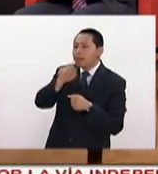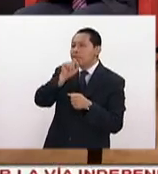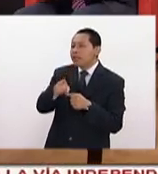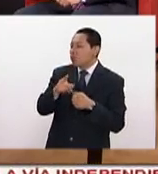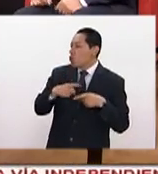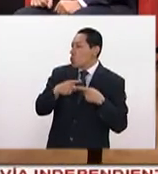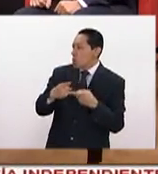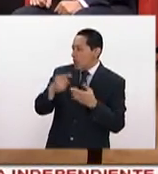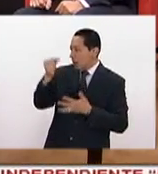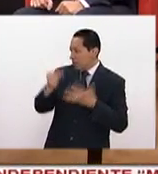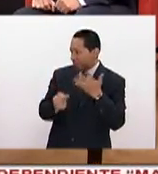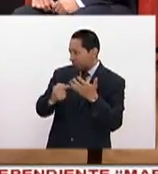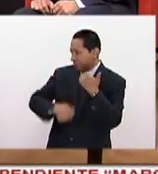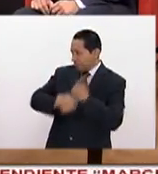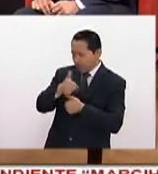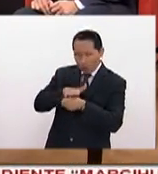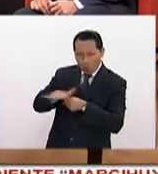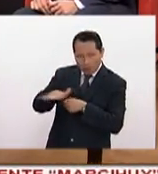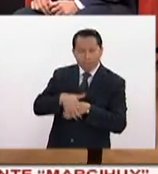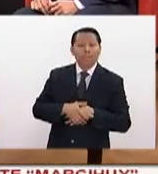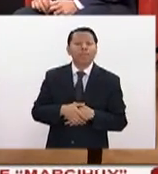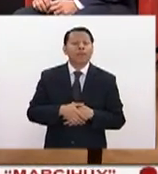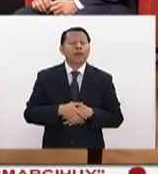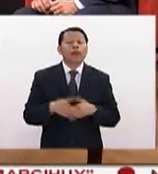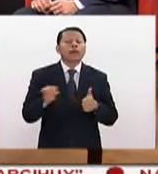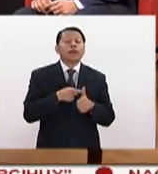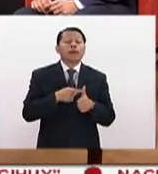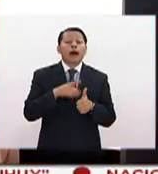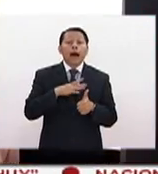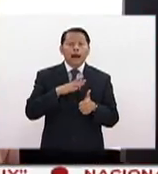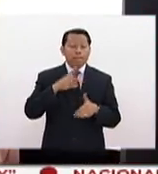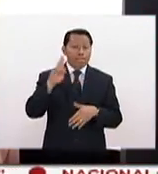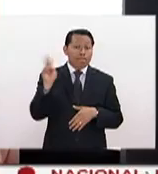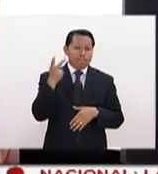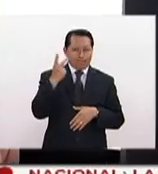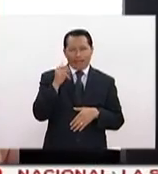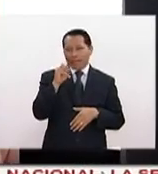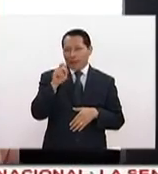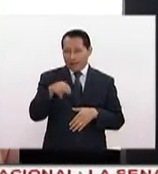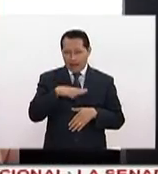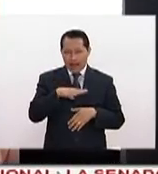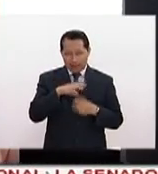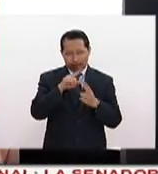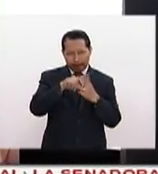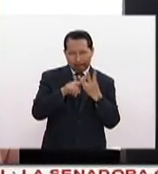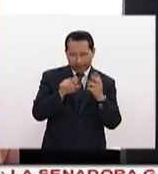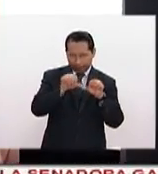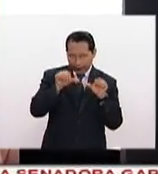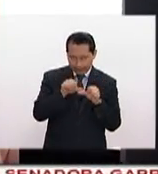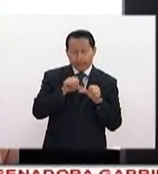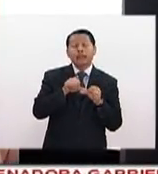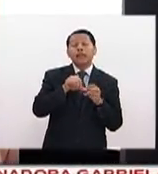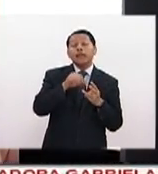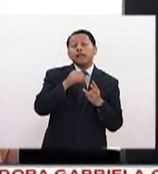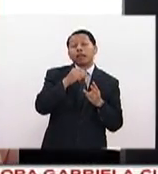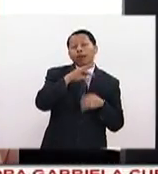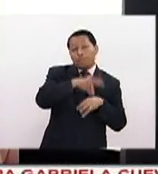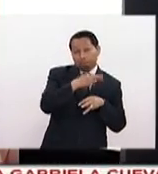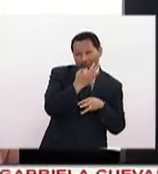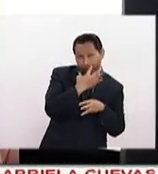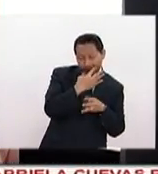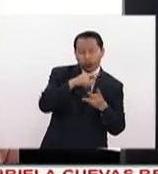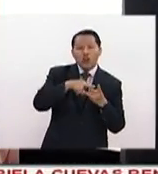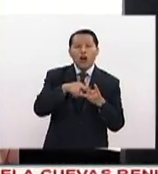oferta educativa. Bueno, principalmente el Politécnico tiene 3 áreas, médico-biológicas, físico-matemáticas y